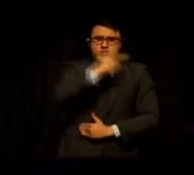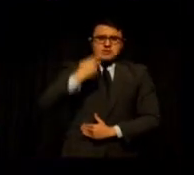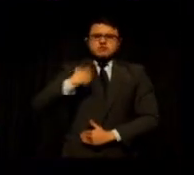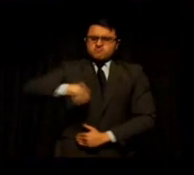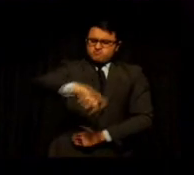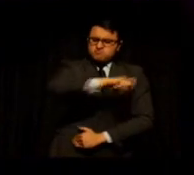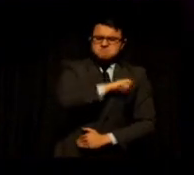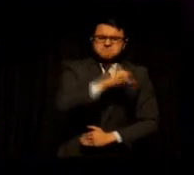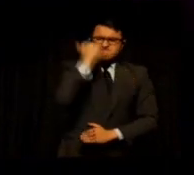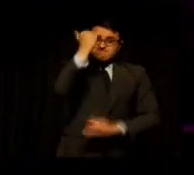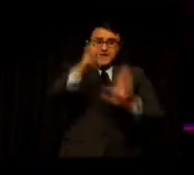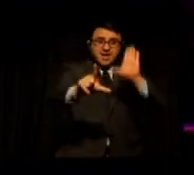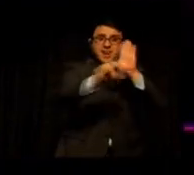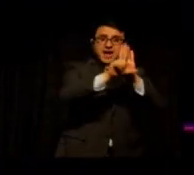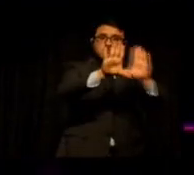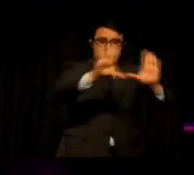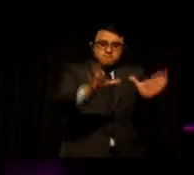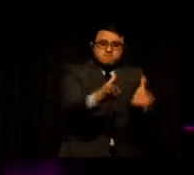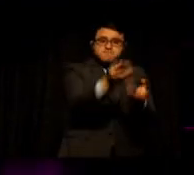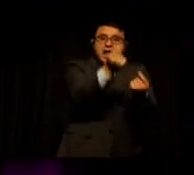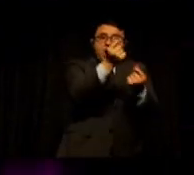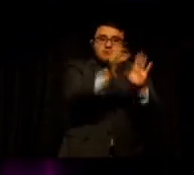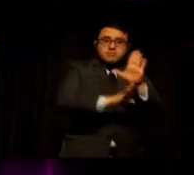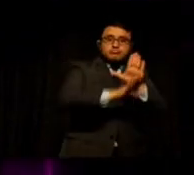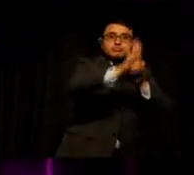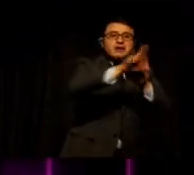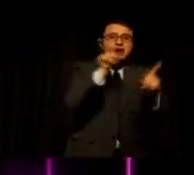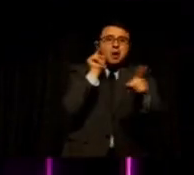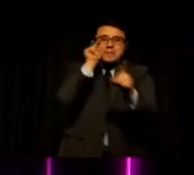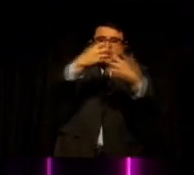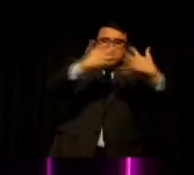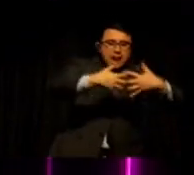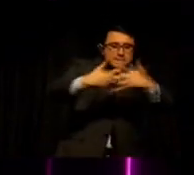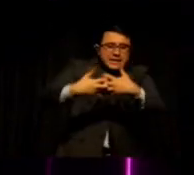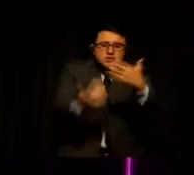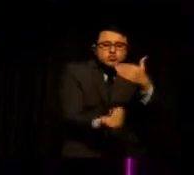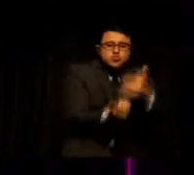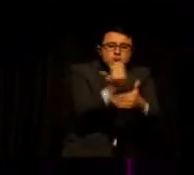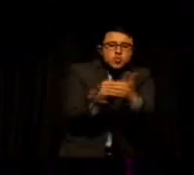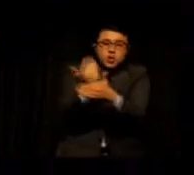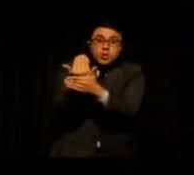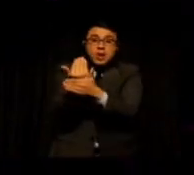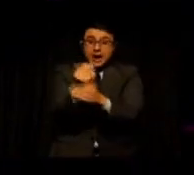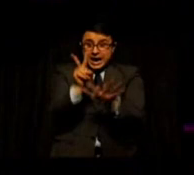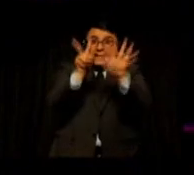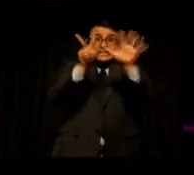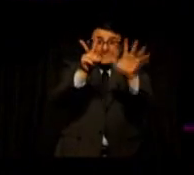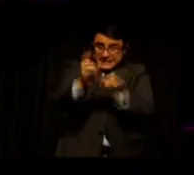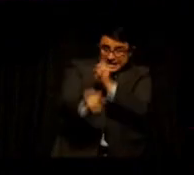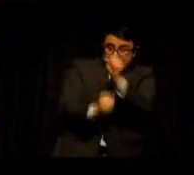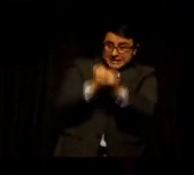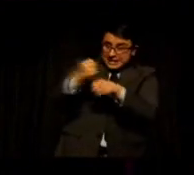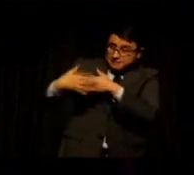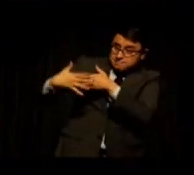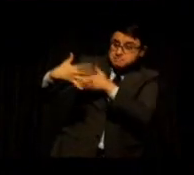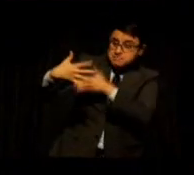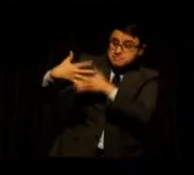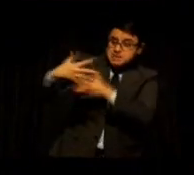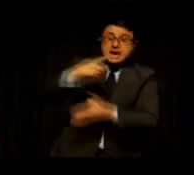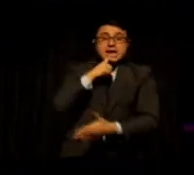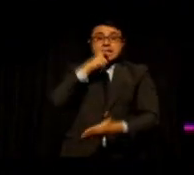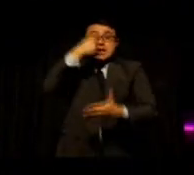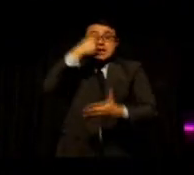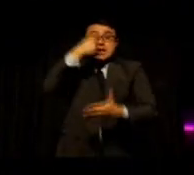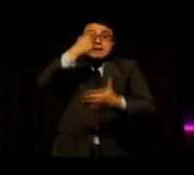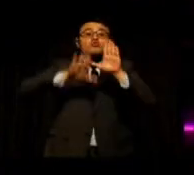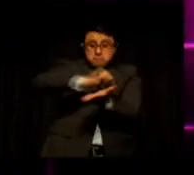crecimiento económico quedara que para los startups los primeros siete años iban a tener cero impuestos de renta